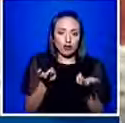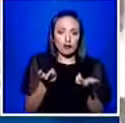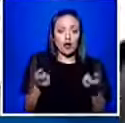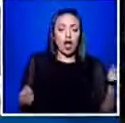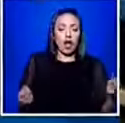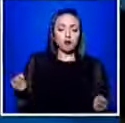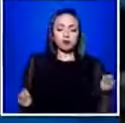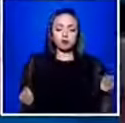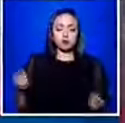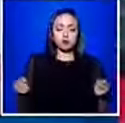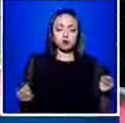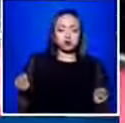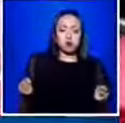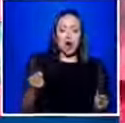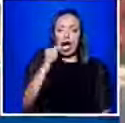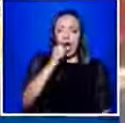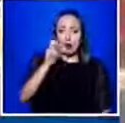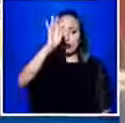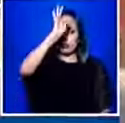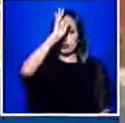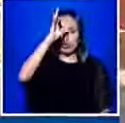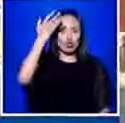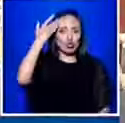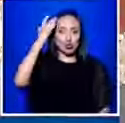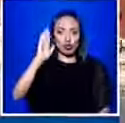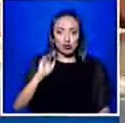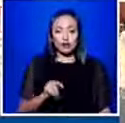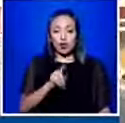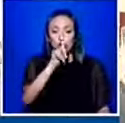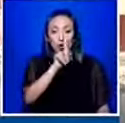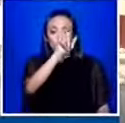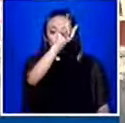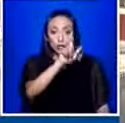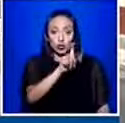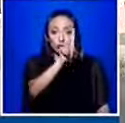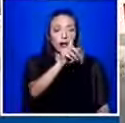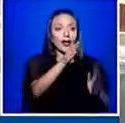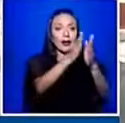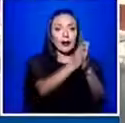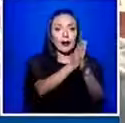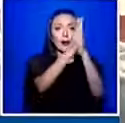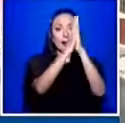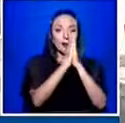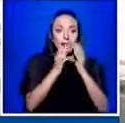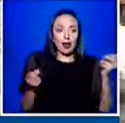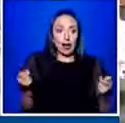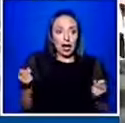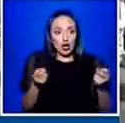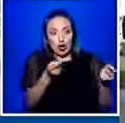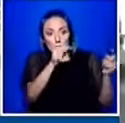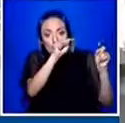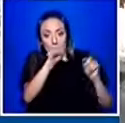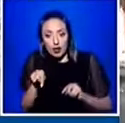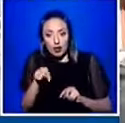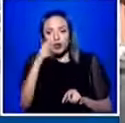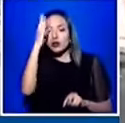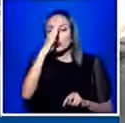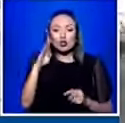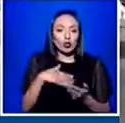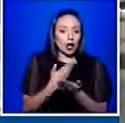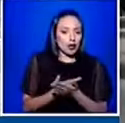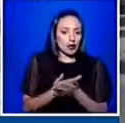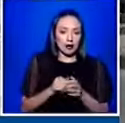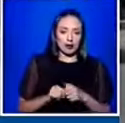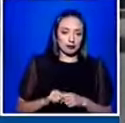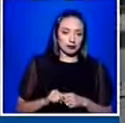sé cómo es el pedido de los tanqueros, porque un vecino de nosotros ya pidió el tanquero, pero nunca llegó. Ese es nuestro pedido,